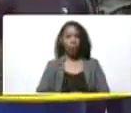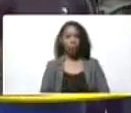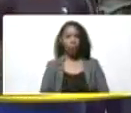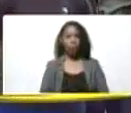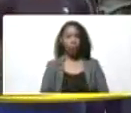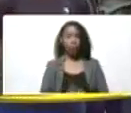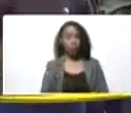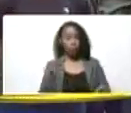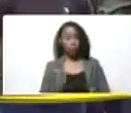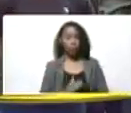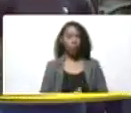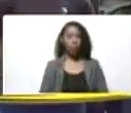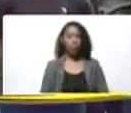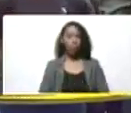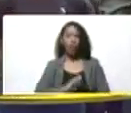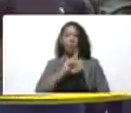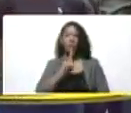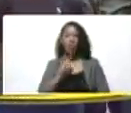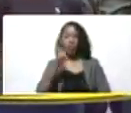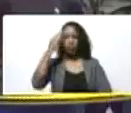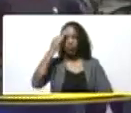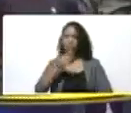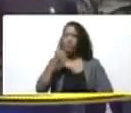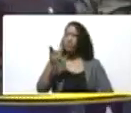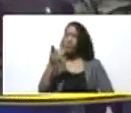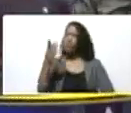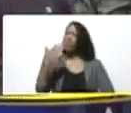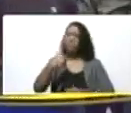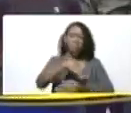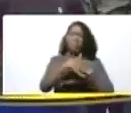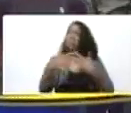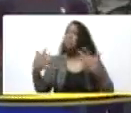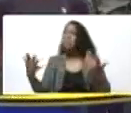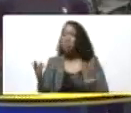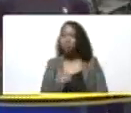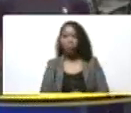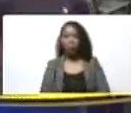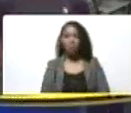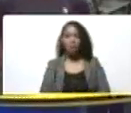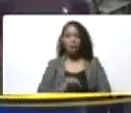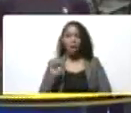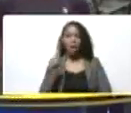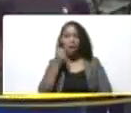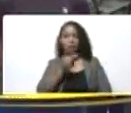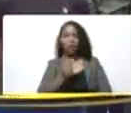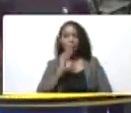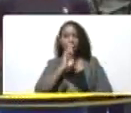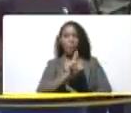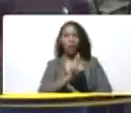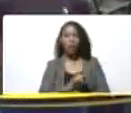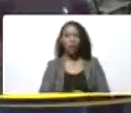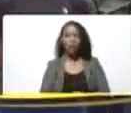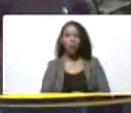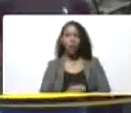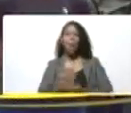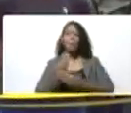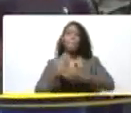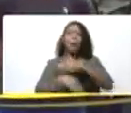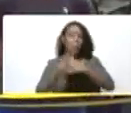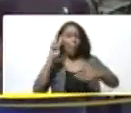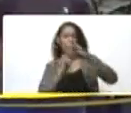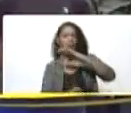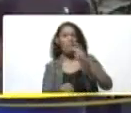¿no? Le preguntaron, comandante, ¿y usted para dónde va? Y él dijo, vamos para